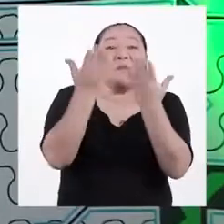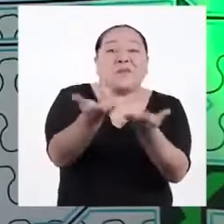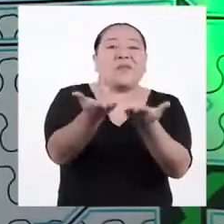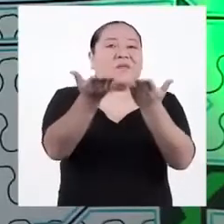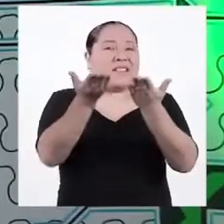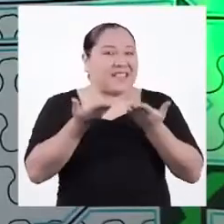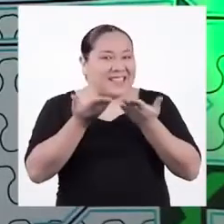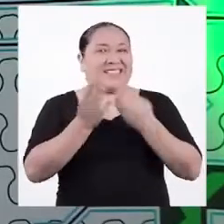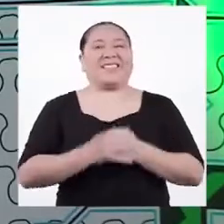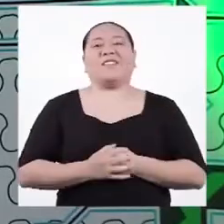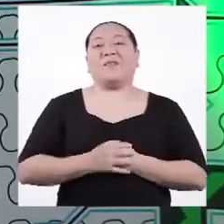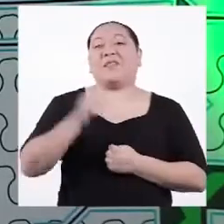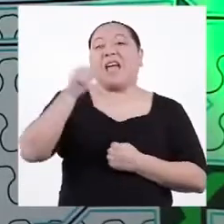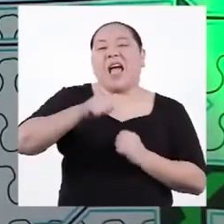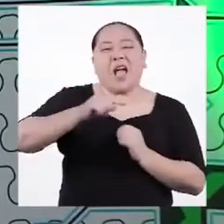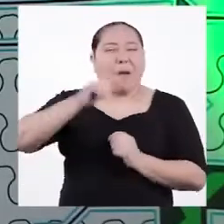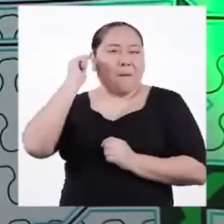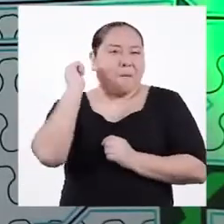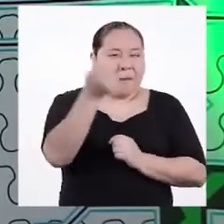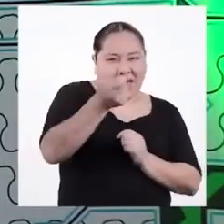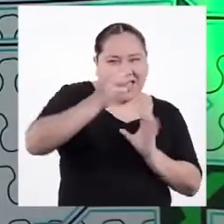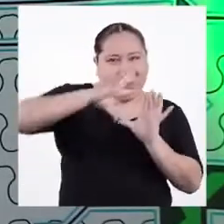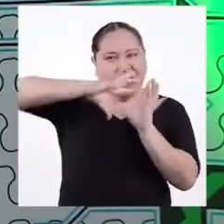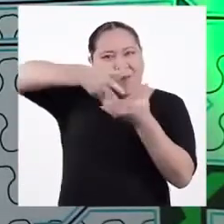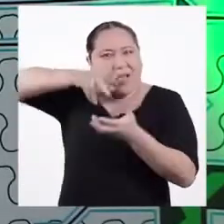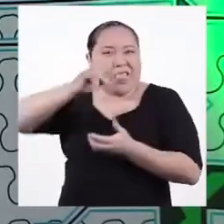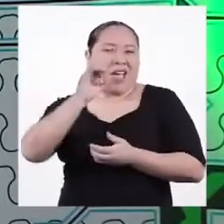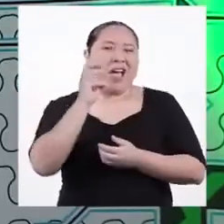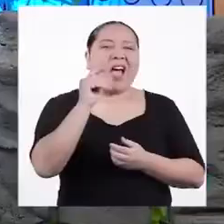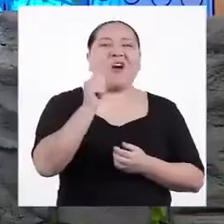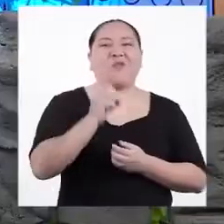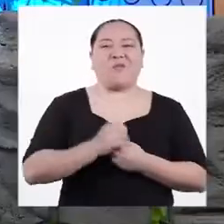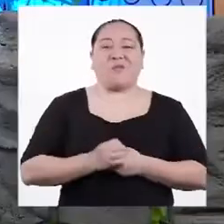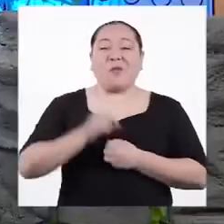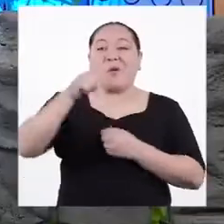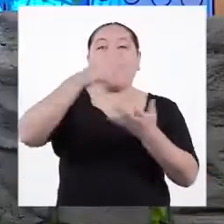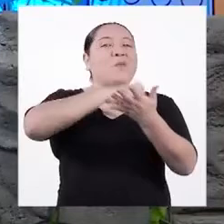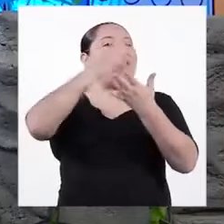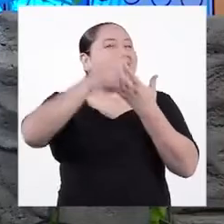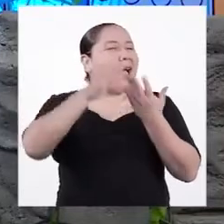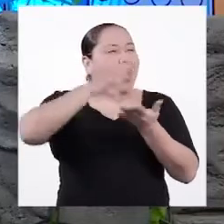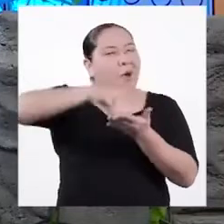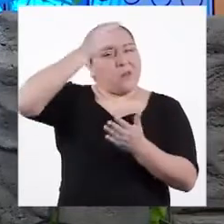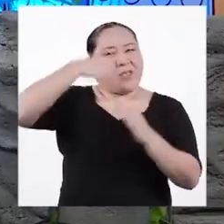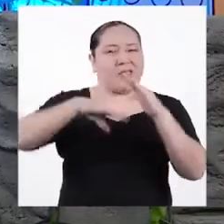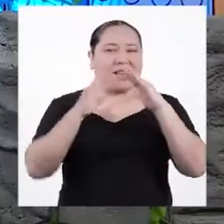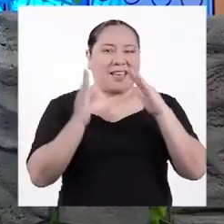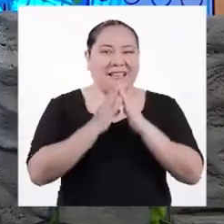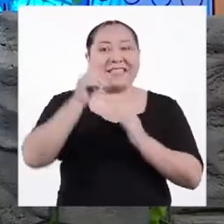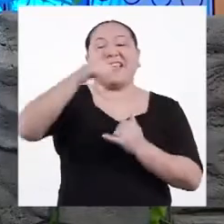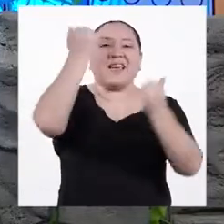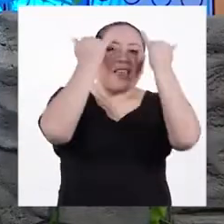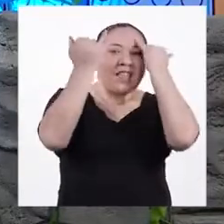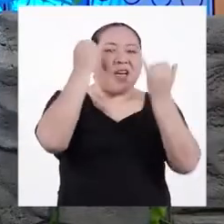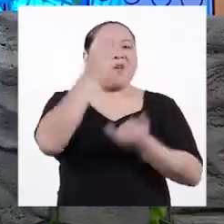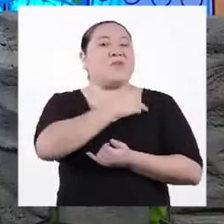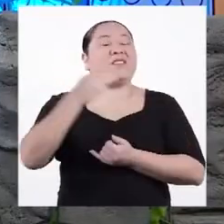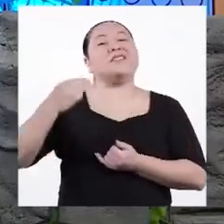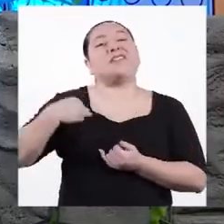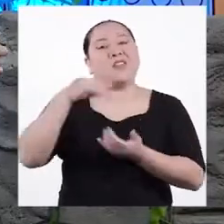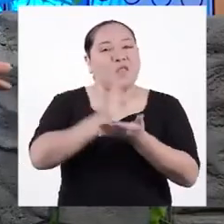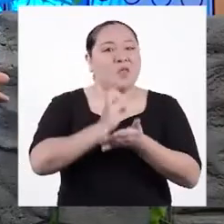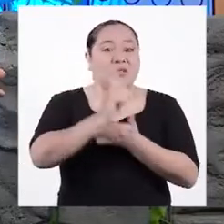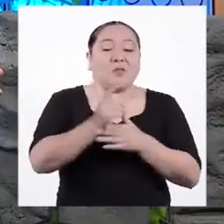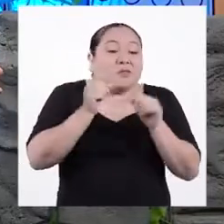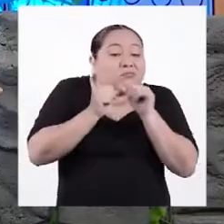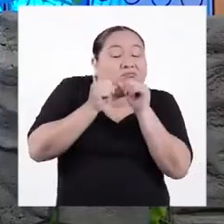Bienvenidas y bienvenidos a El Mágico Mundo de DECAU. Un programa de Aprendo en Casa, iniciativa del Ministerio de Educación,